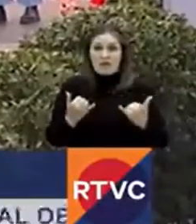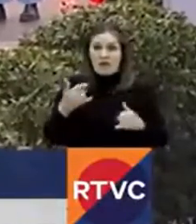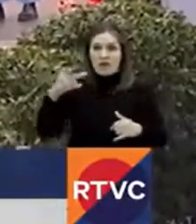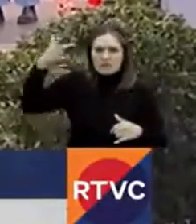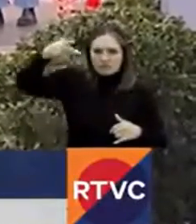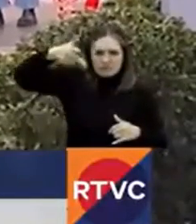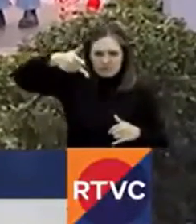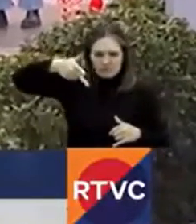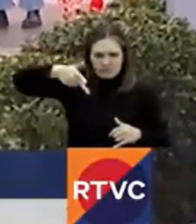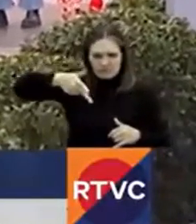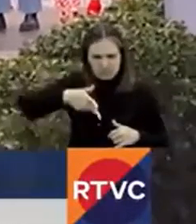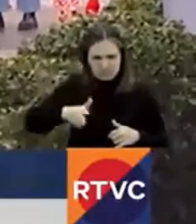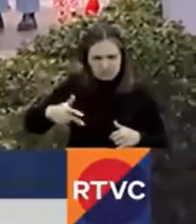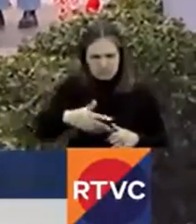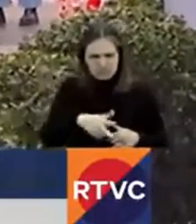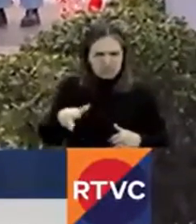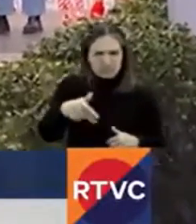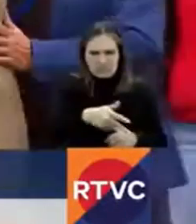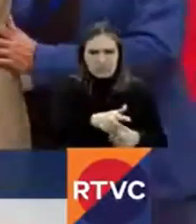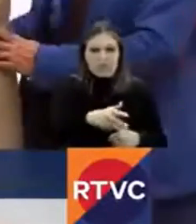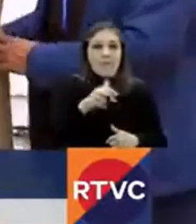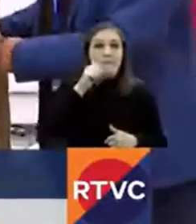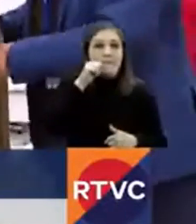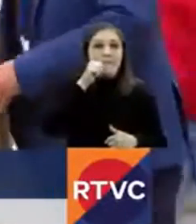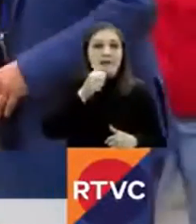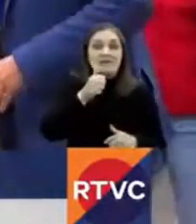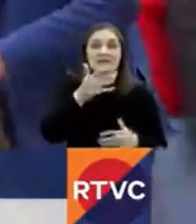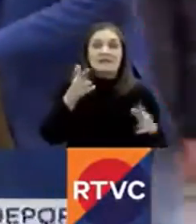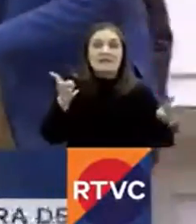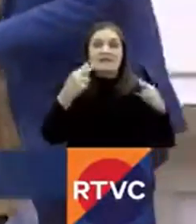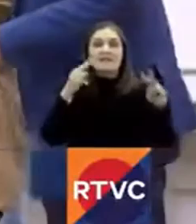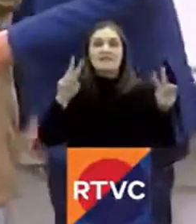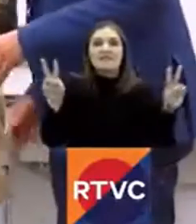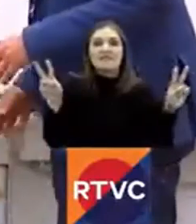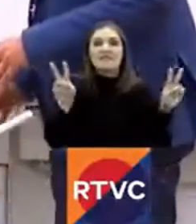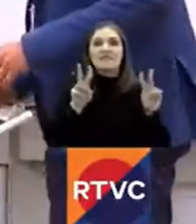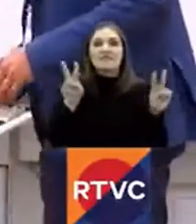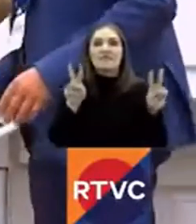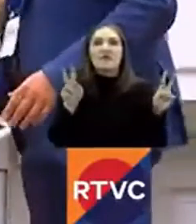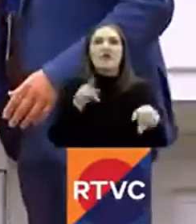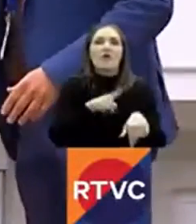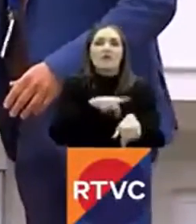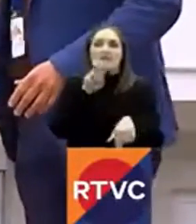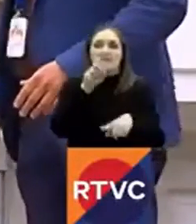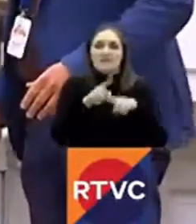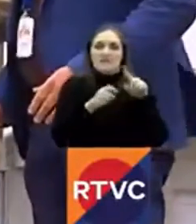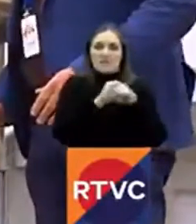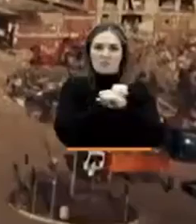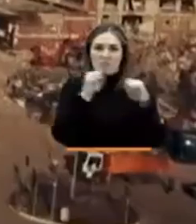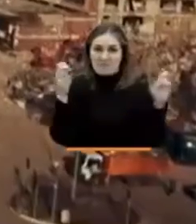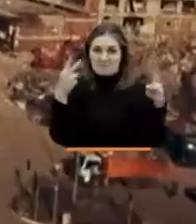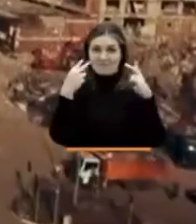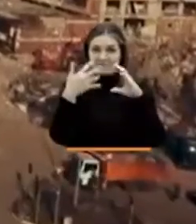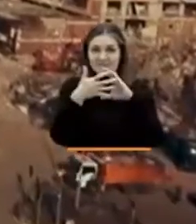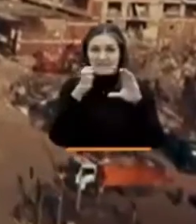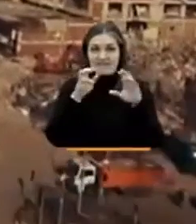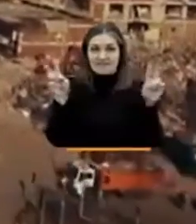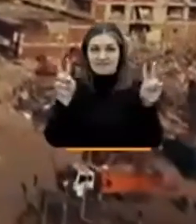y meta en Iznájar, la podrán seguir en vivo por Señal Colombia desde las 7:30 de la mañana.